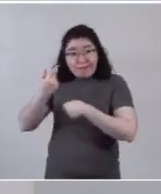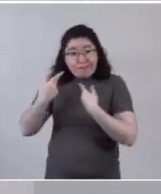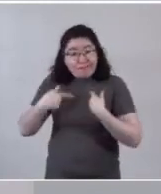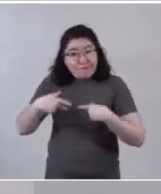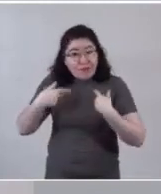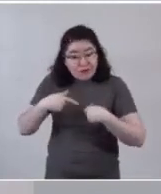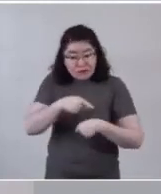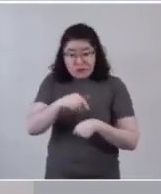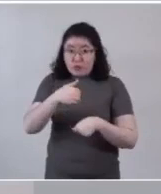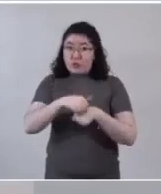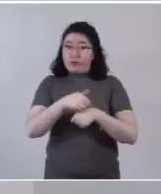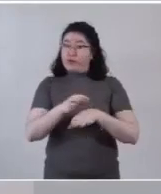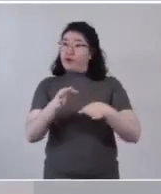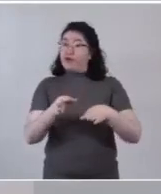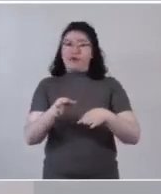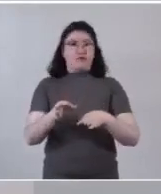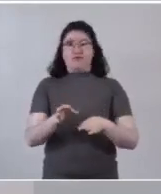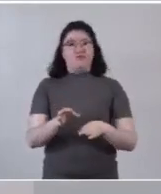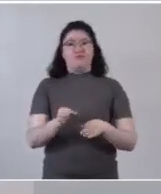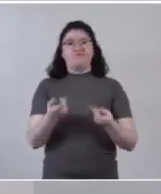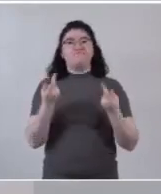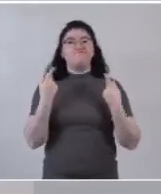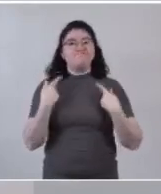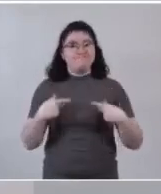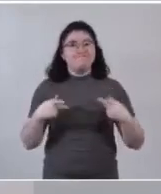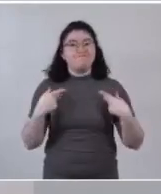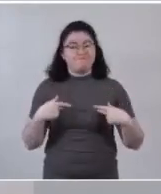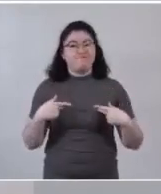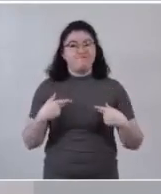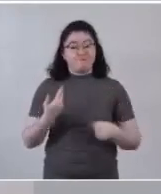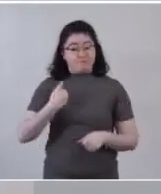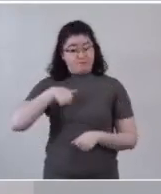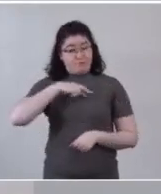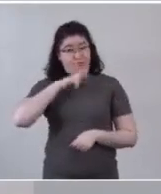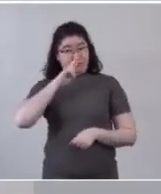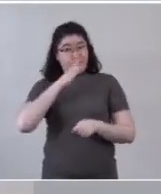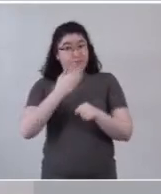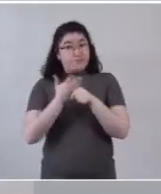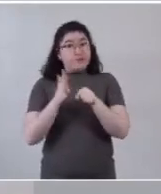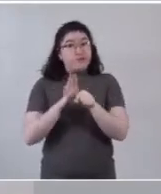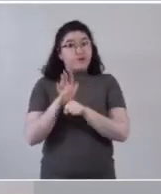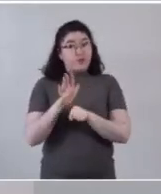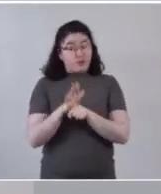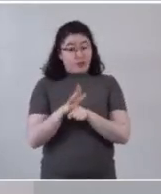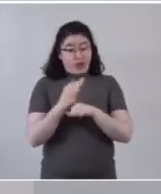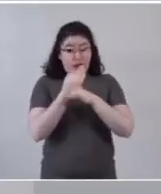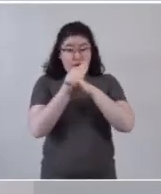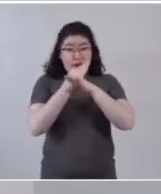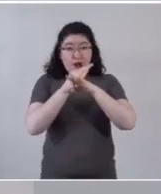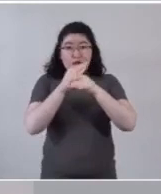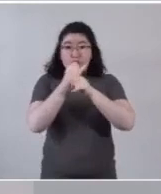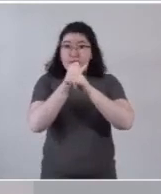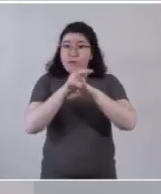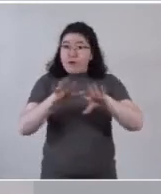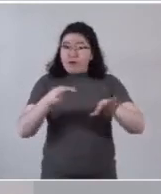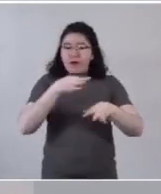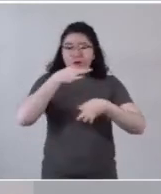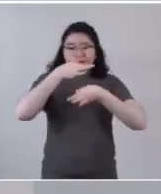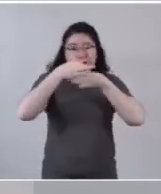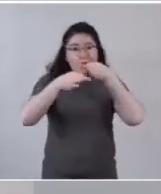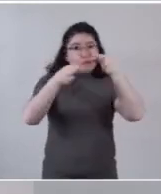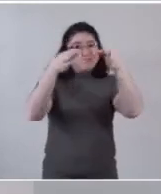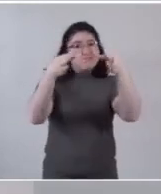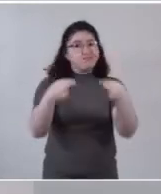estamos hablando de personas. Y nuestra responsabilidad es abrir con transparencia la información, atender